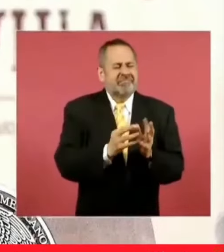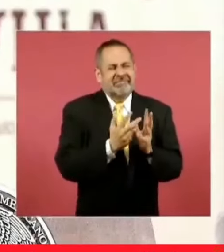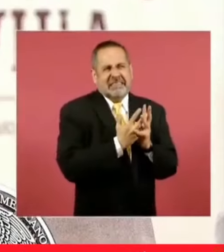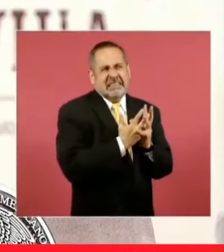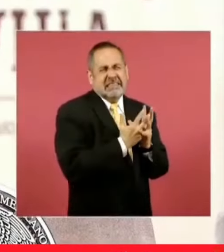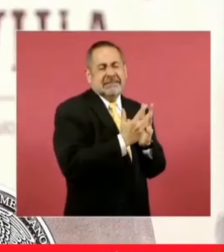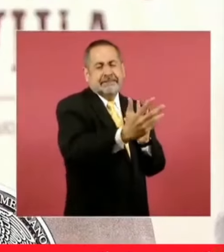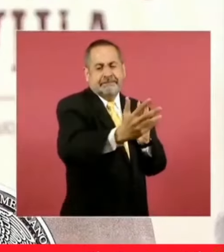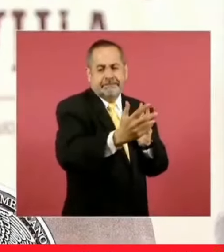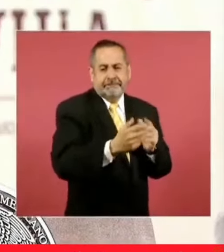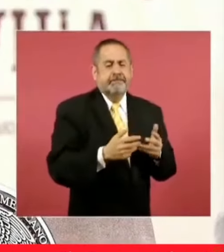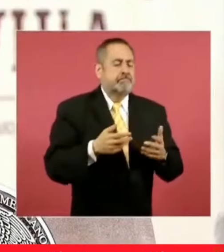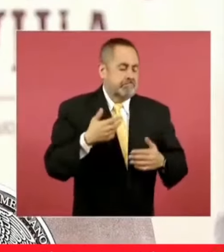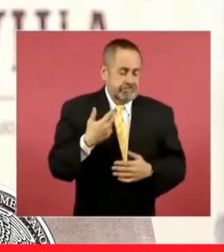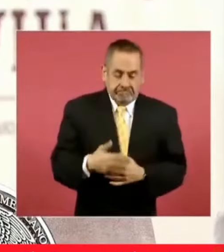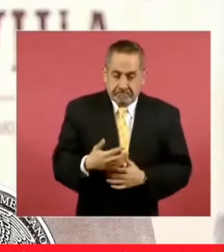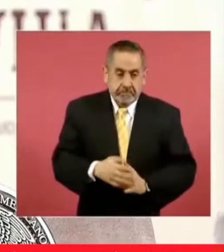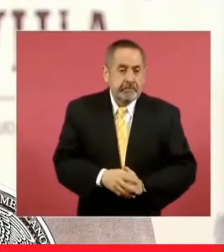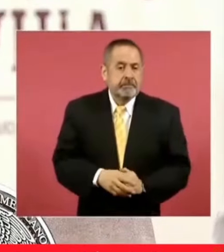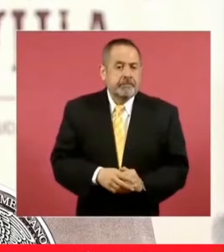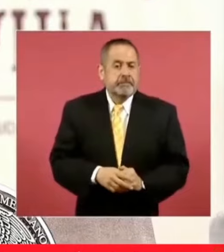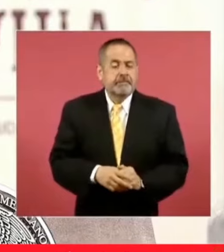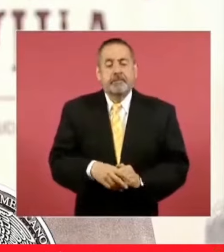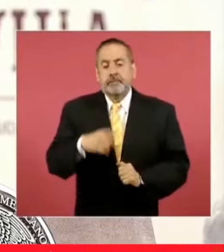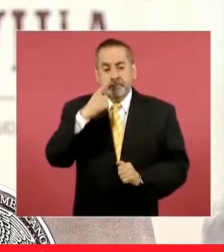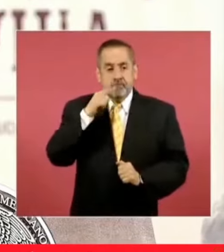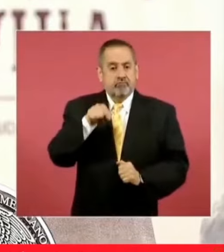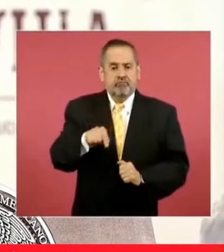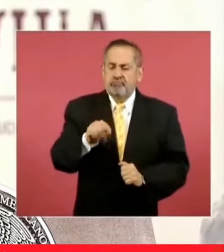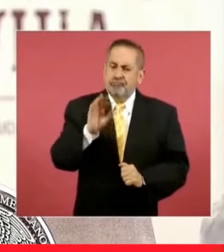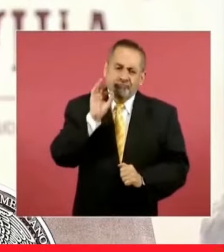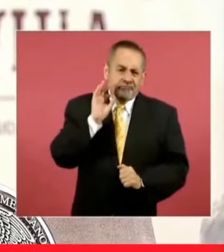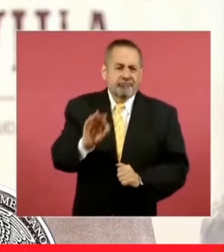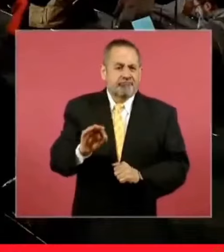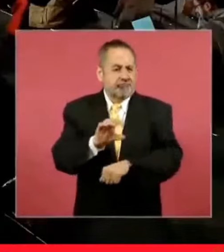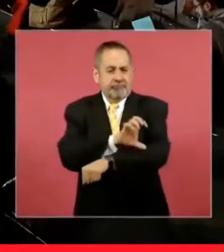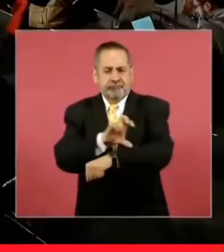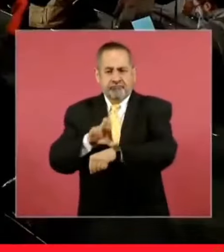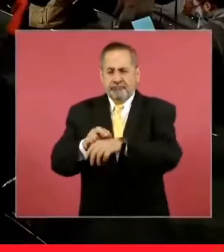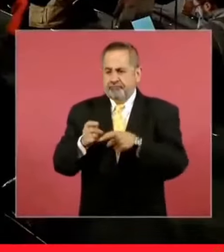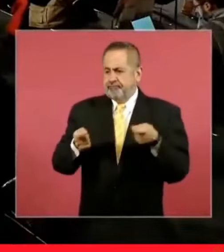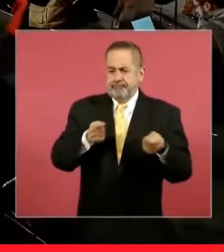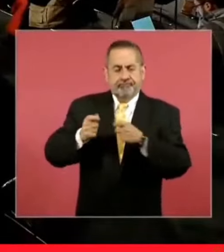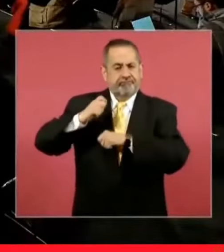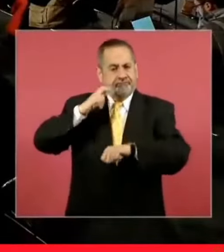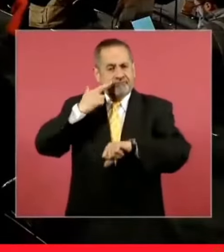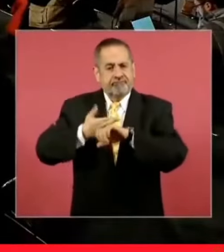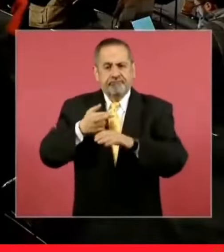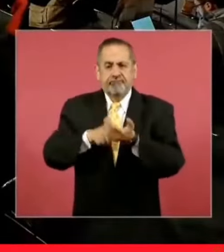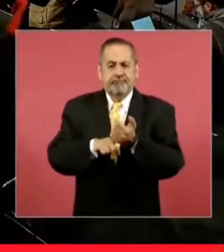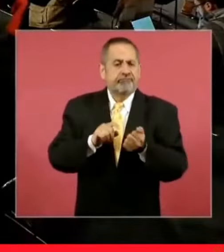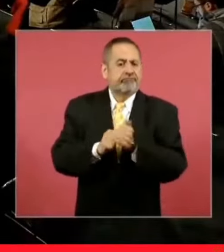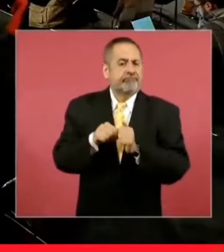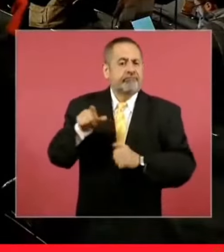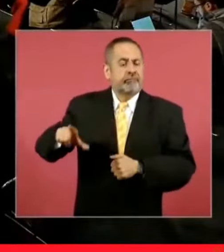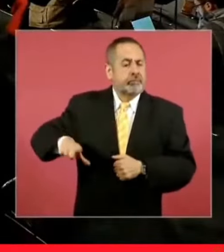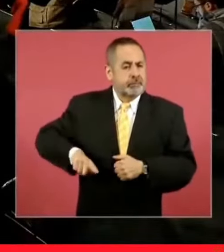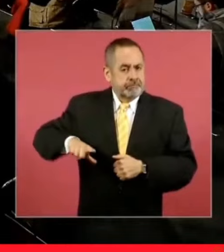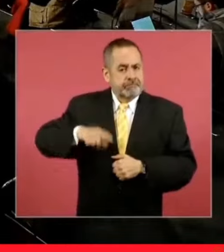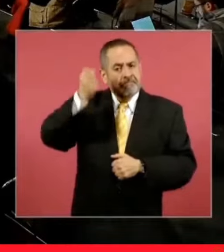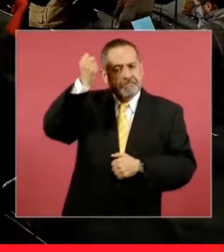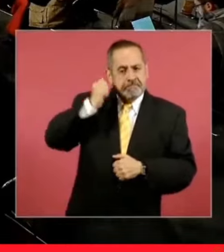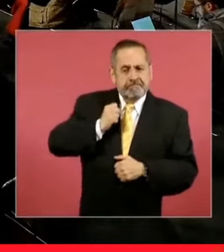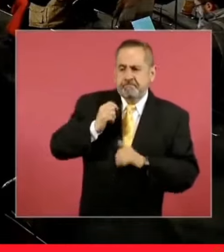destacar aquí la excelente coordinación que se tuvo en todo momento con el gobierno del Estado,